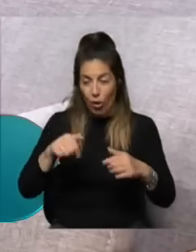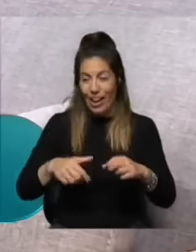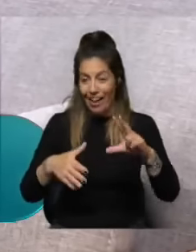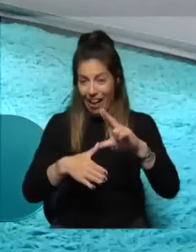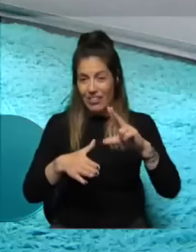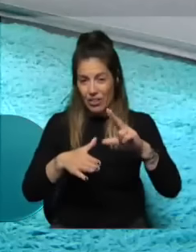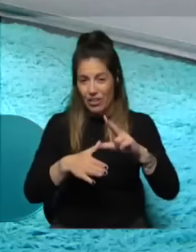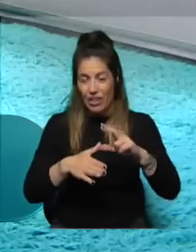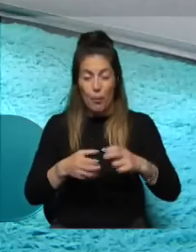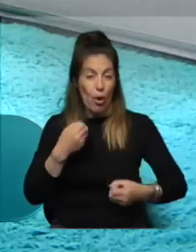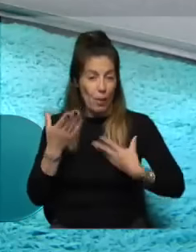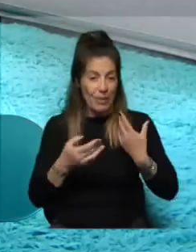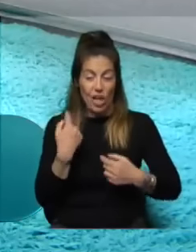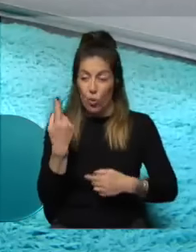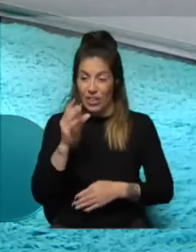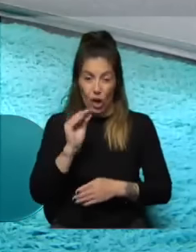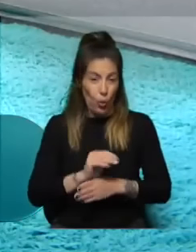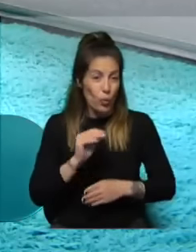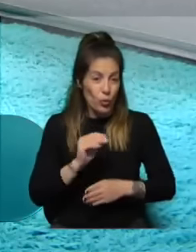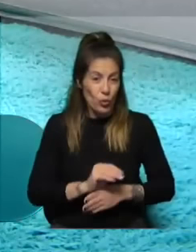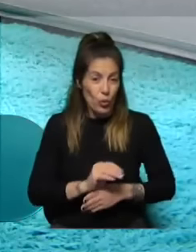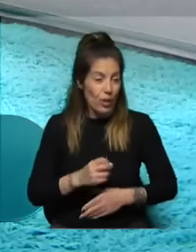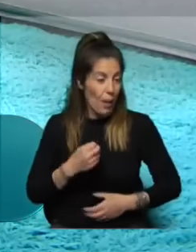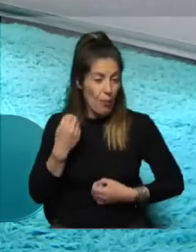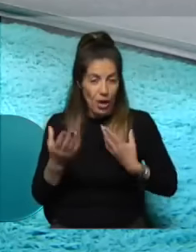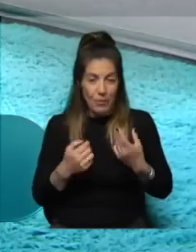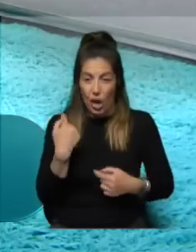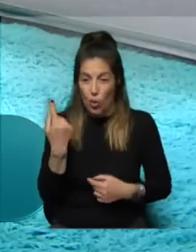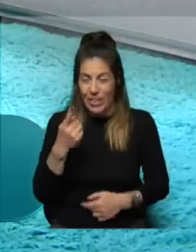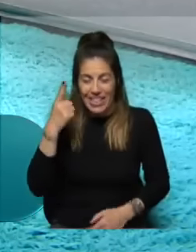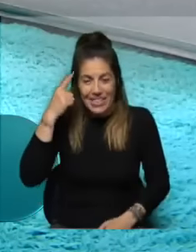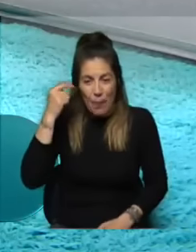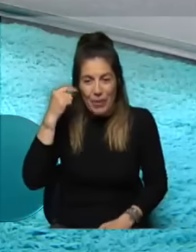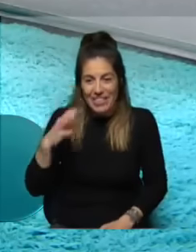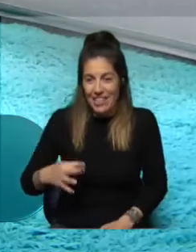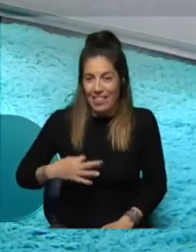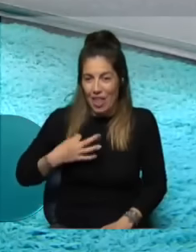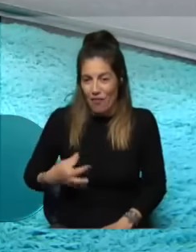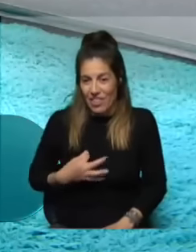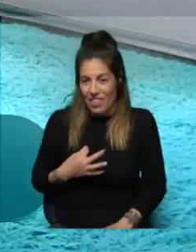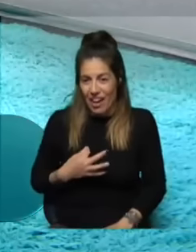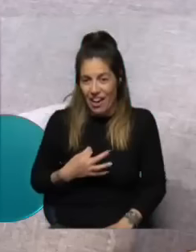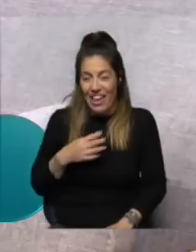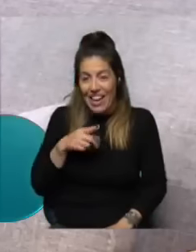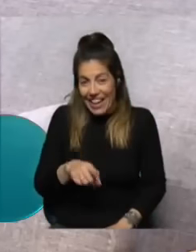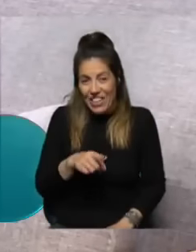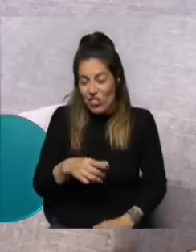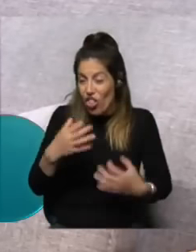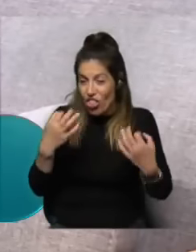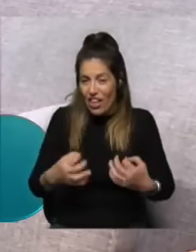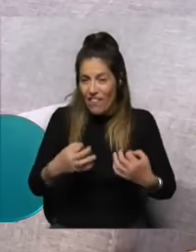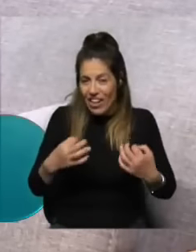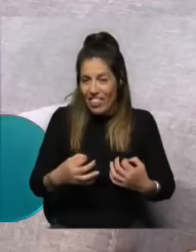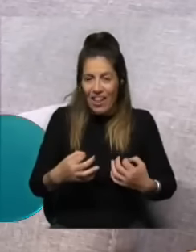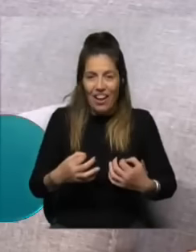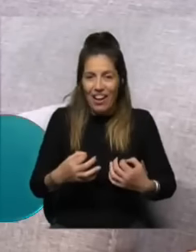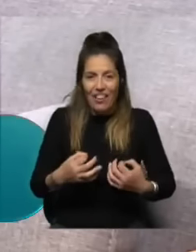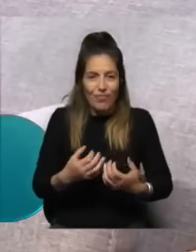latinoamericana, por expresar nuestras culturas, por expresar como nuestras experiencias de vida, fue como algo realmente